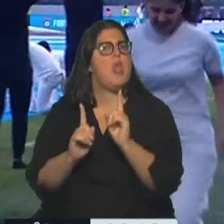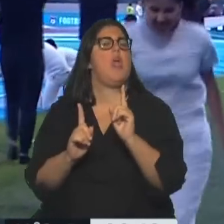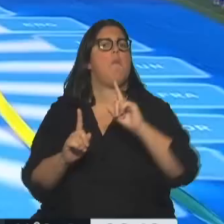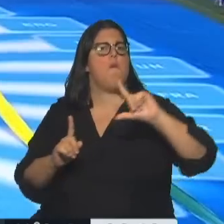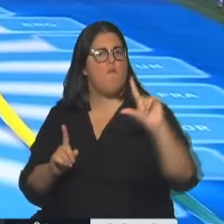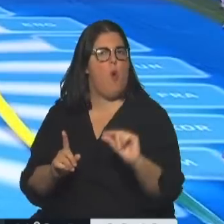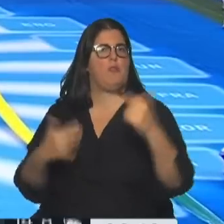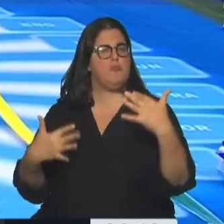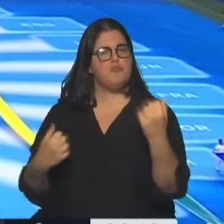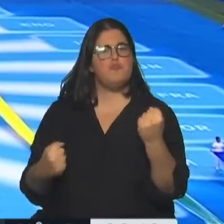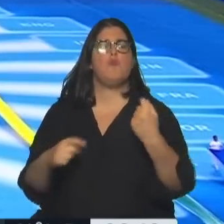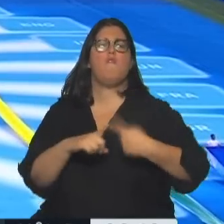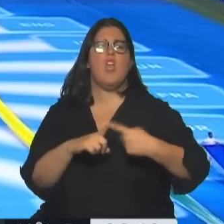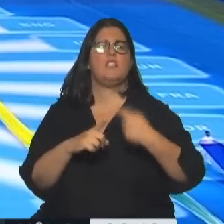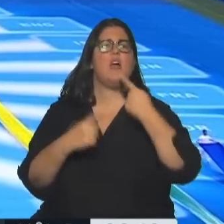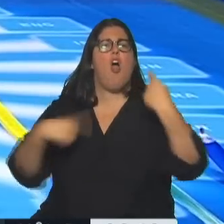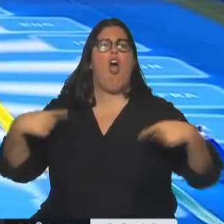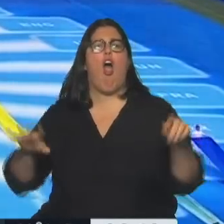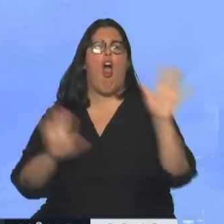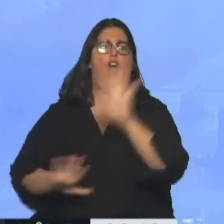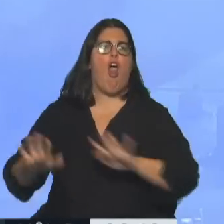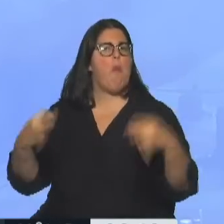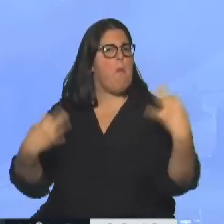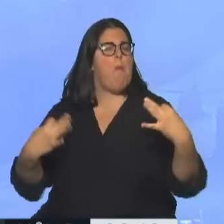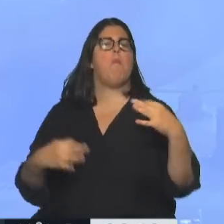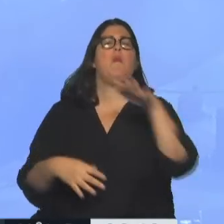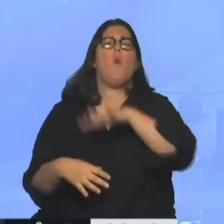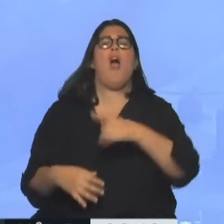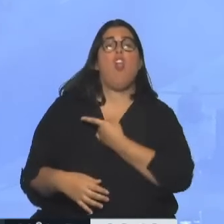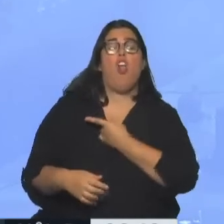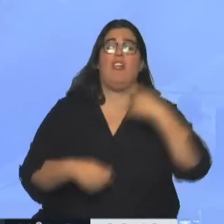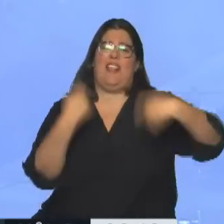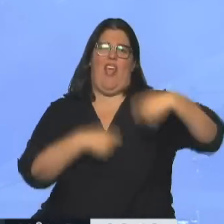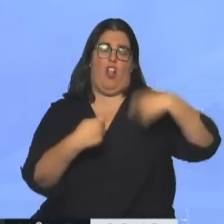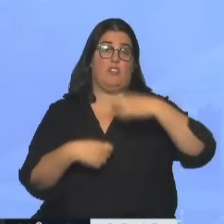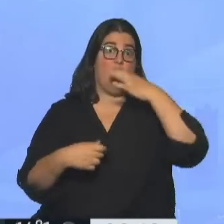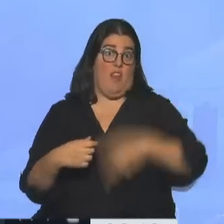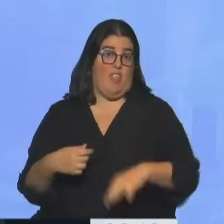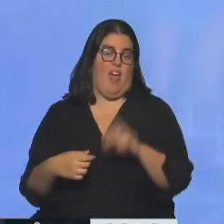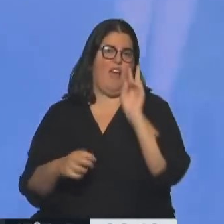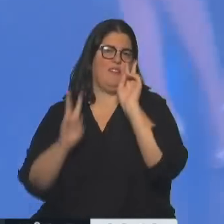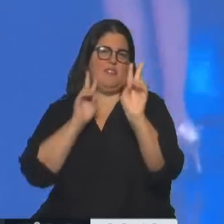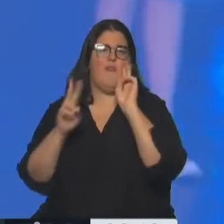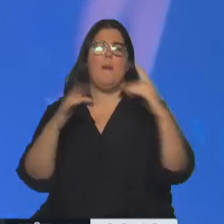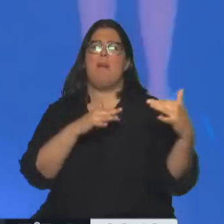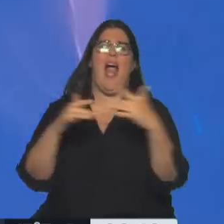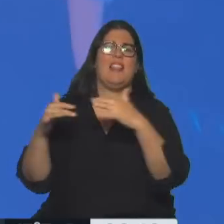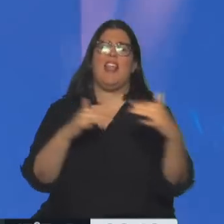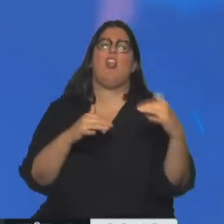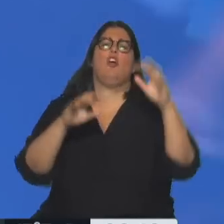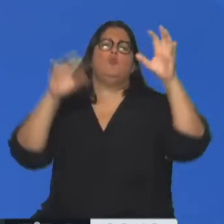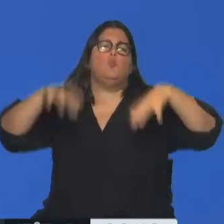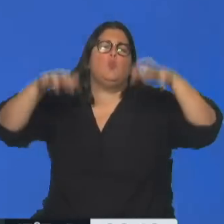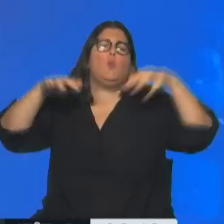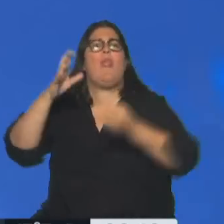intensa, muy, pero muy colorida, en un Santiago del Estero que tuvo lluvia prácticamente, se veía sobre el partido, desde la